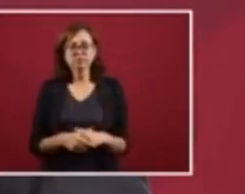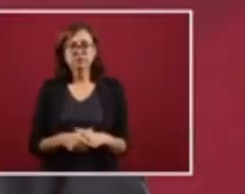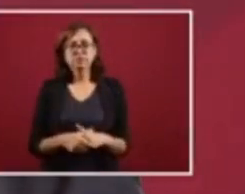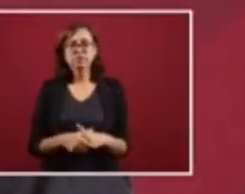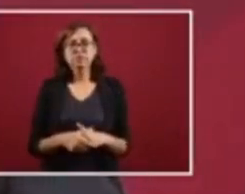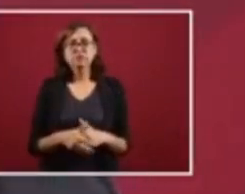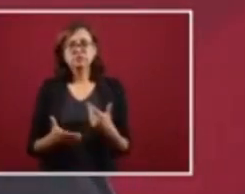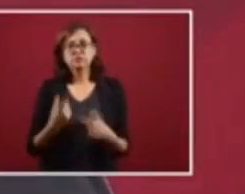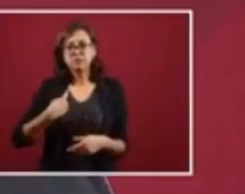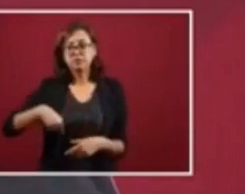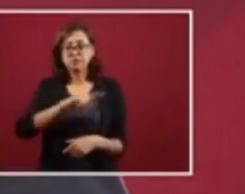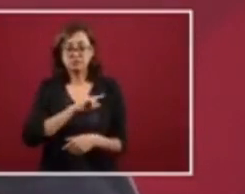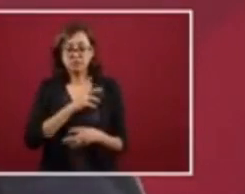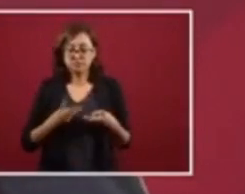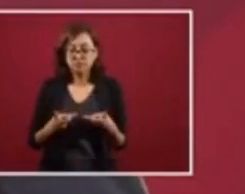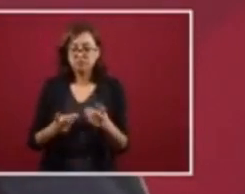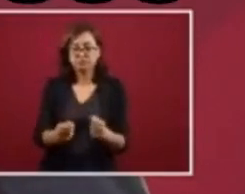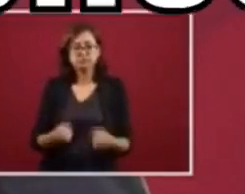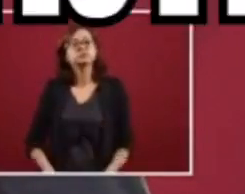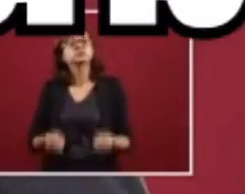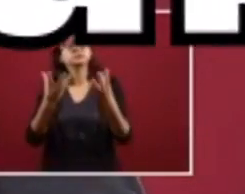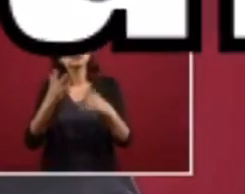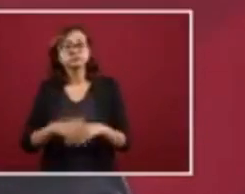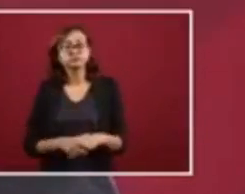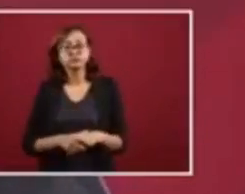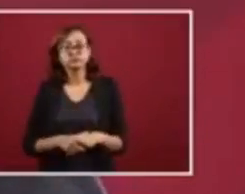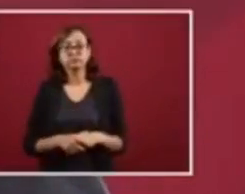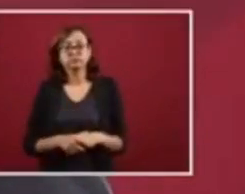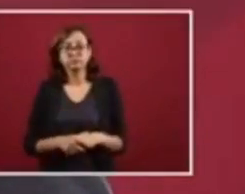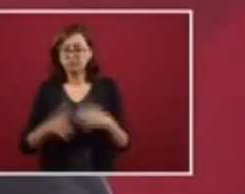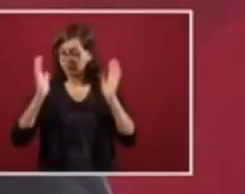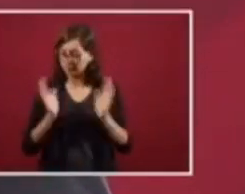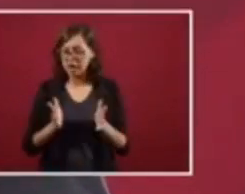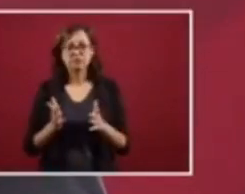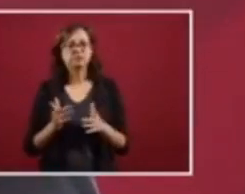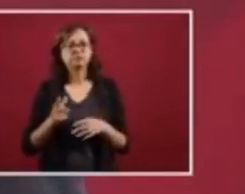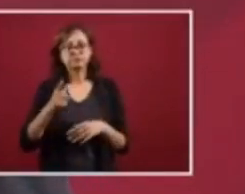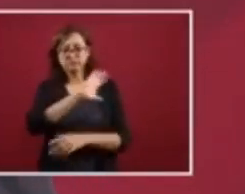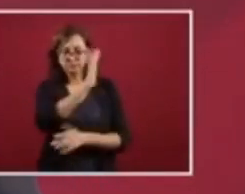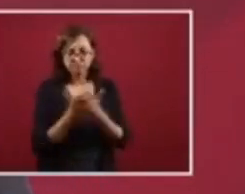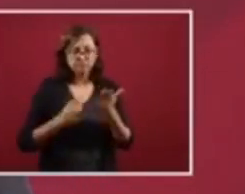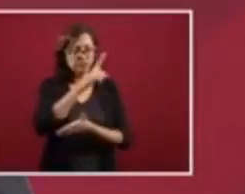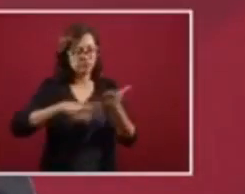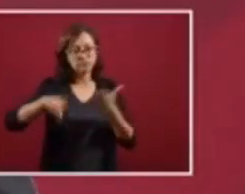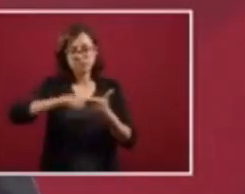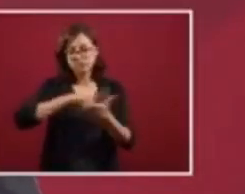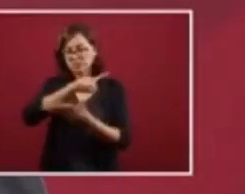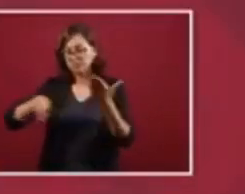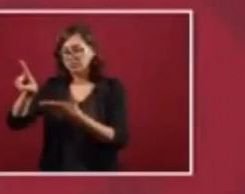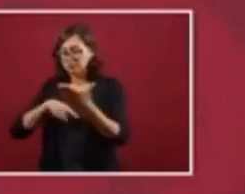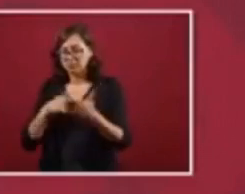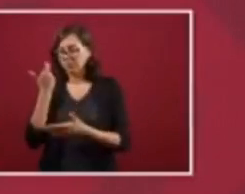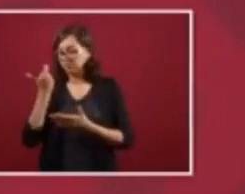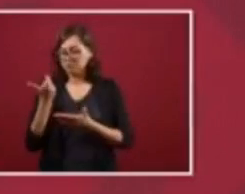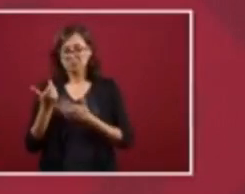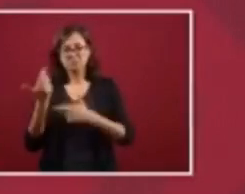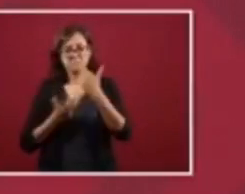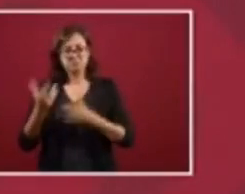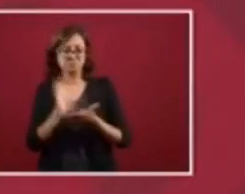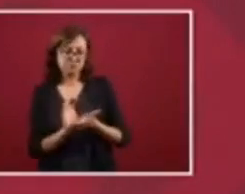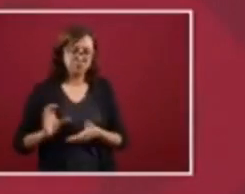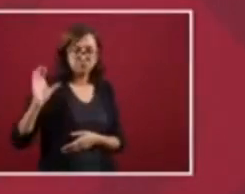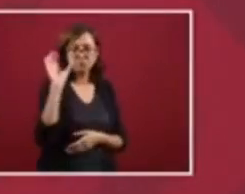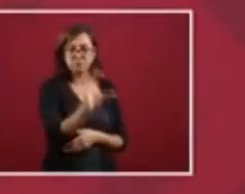Lo que nosotros vamos a ejercer, aún pagando a las compañías constructoras, los